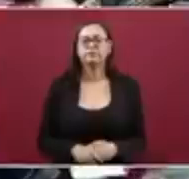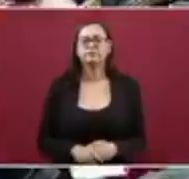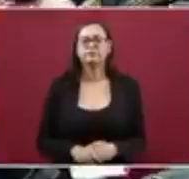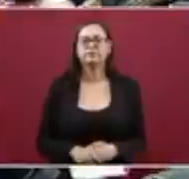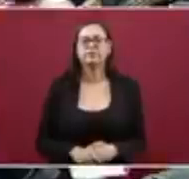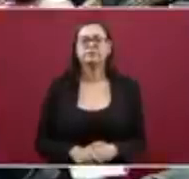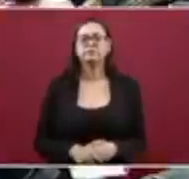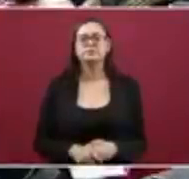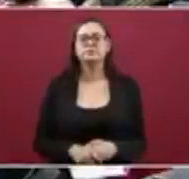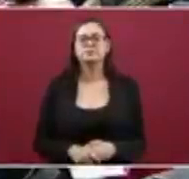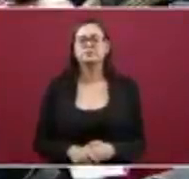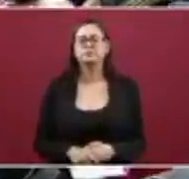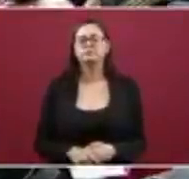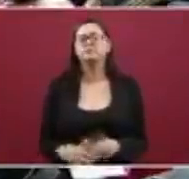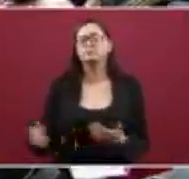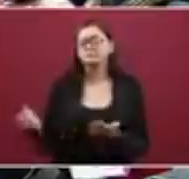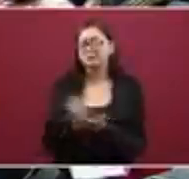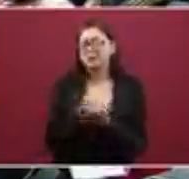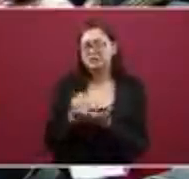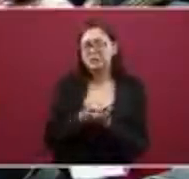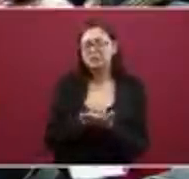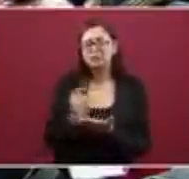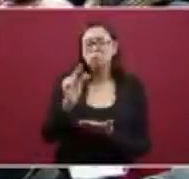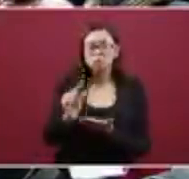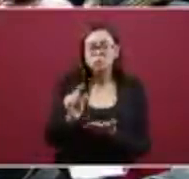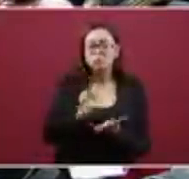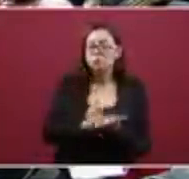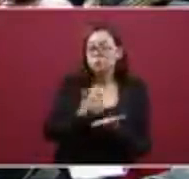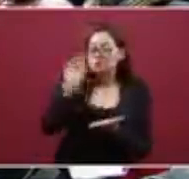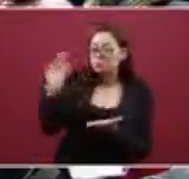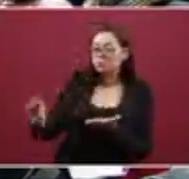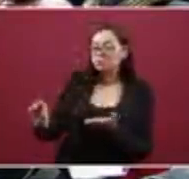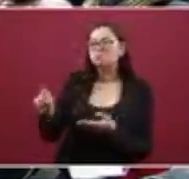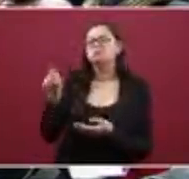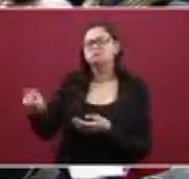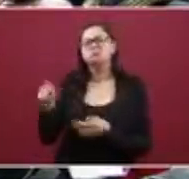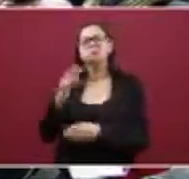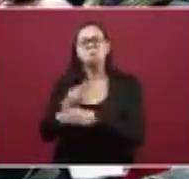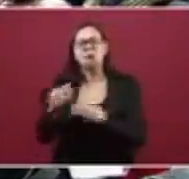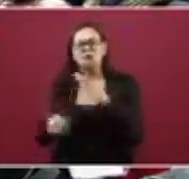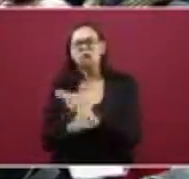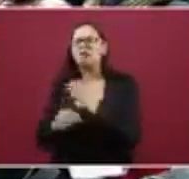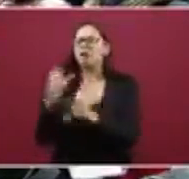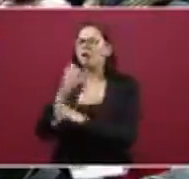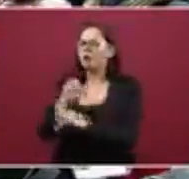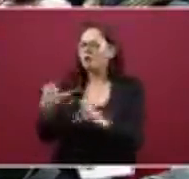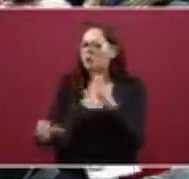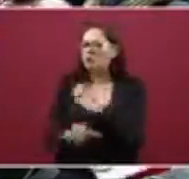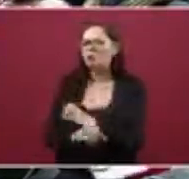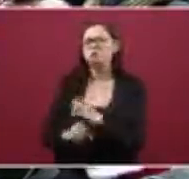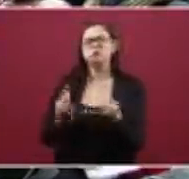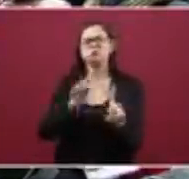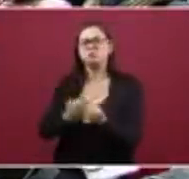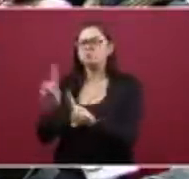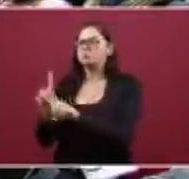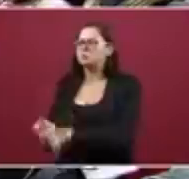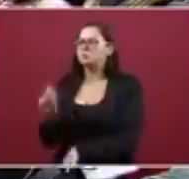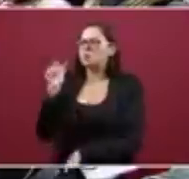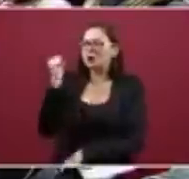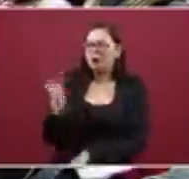ese pequeño crédito ayudará para comprar mercancías materia prima un aparato